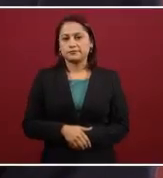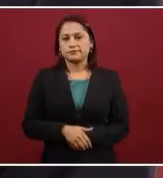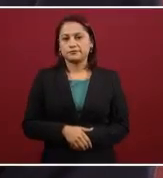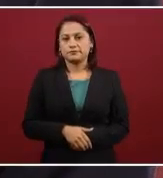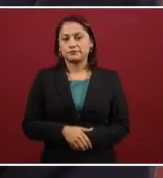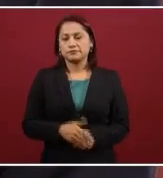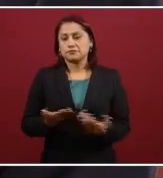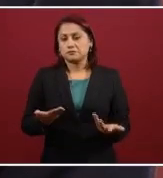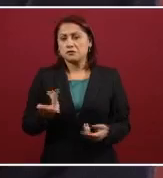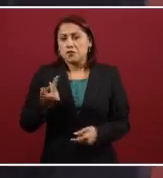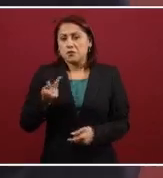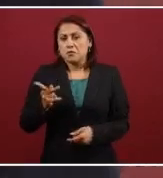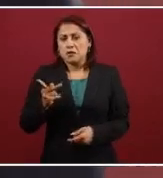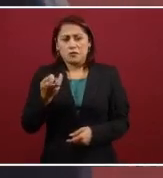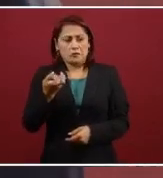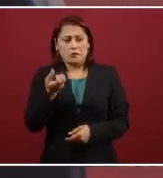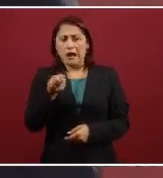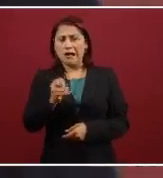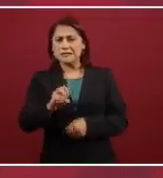consustancial a la democracia. Además,